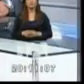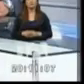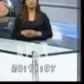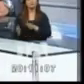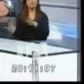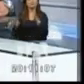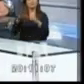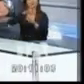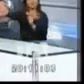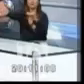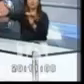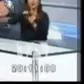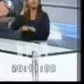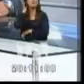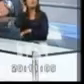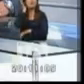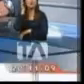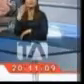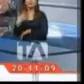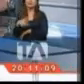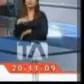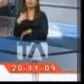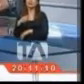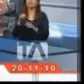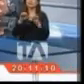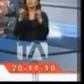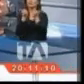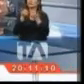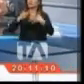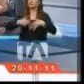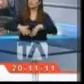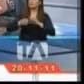La canciller María Fernanda Espinosa está en la mira de la Asamblea. 2